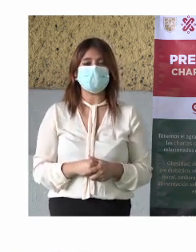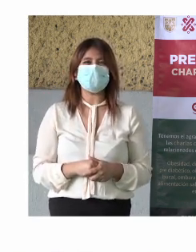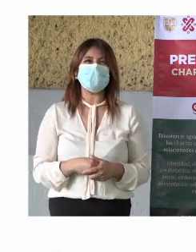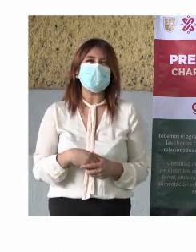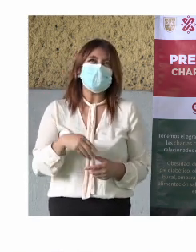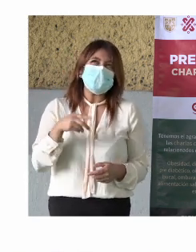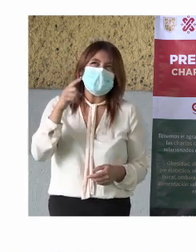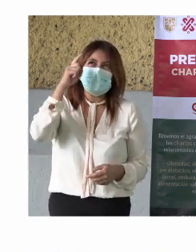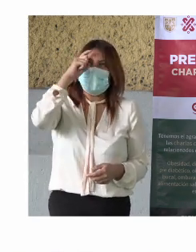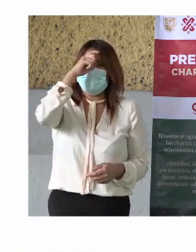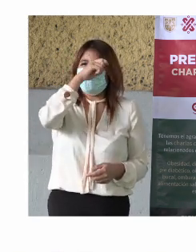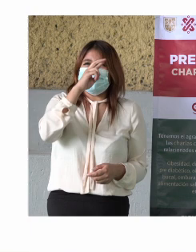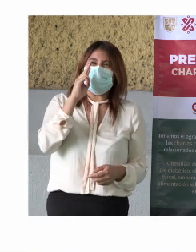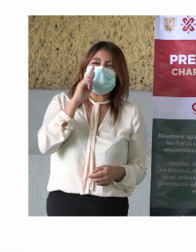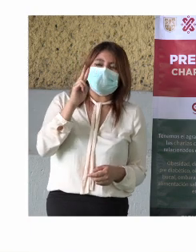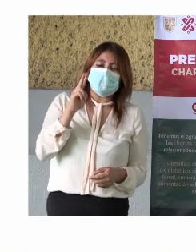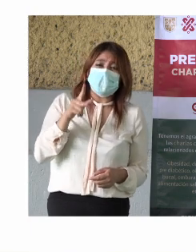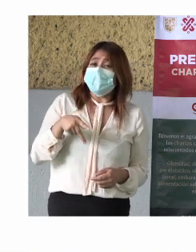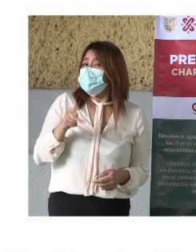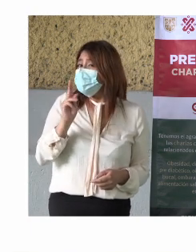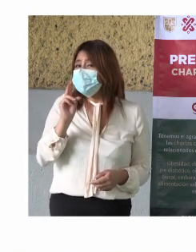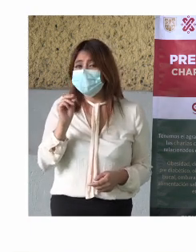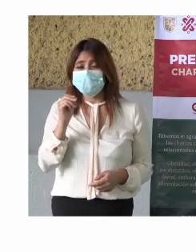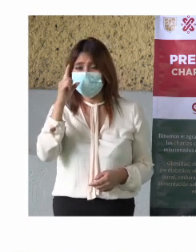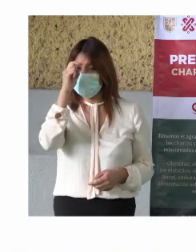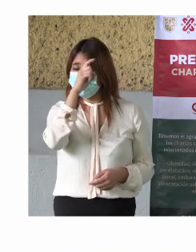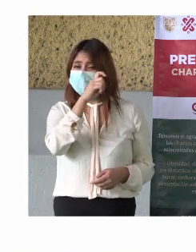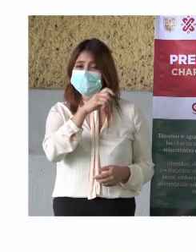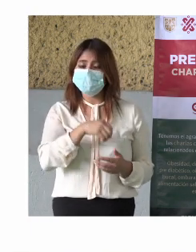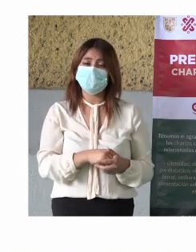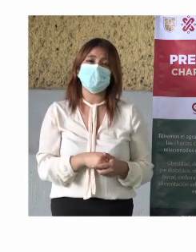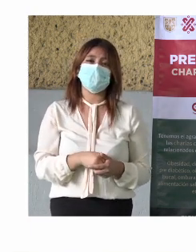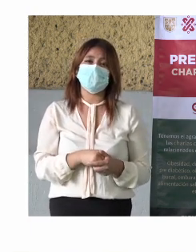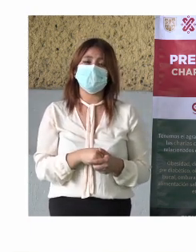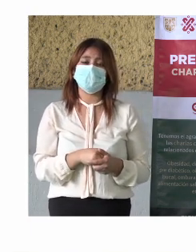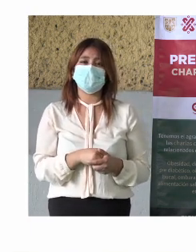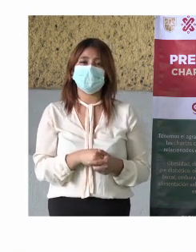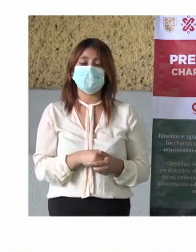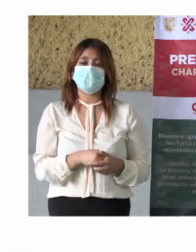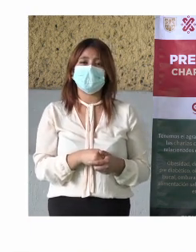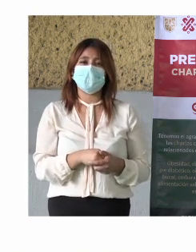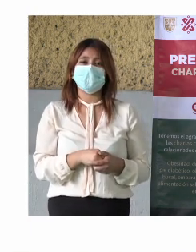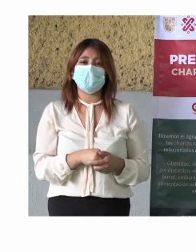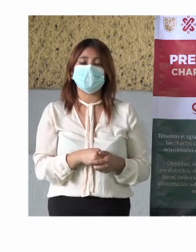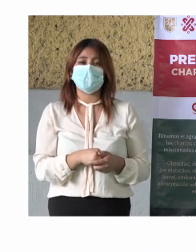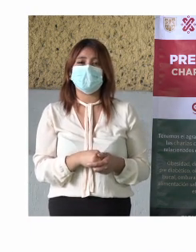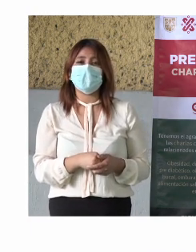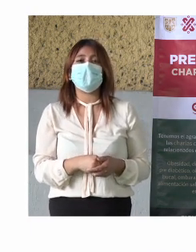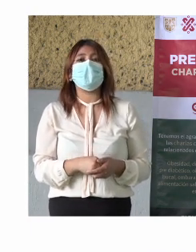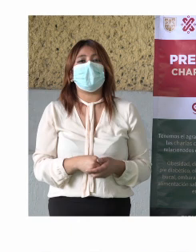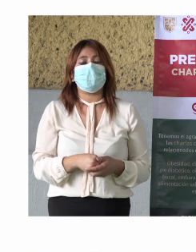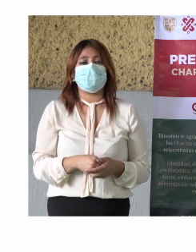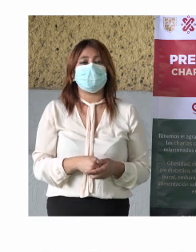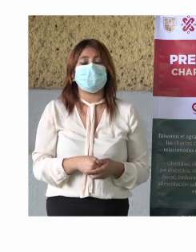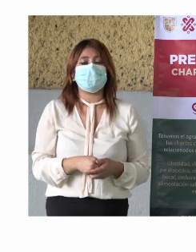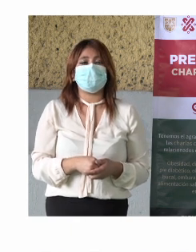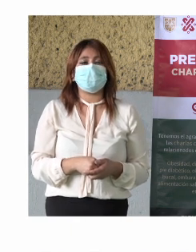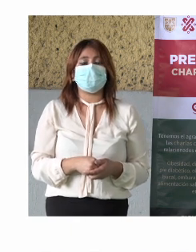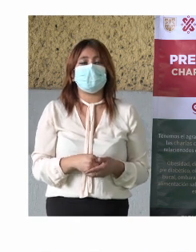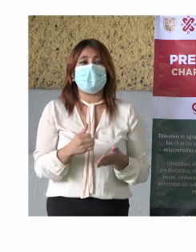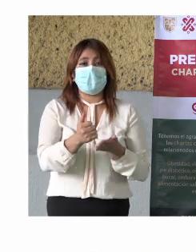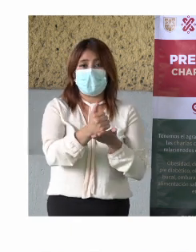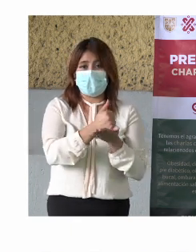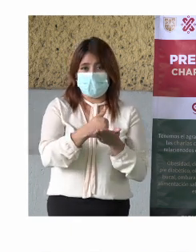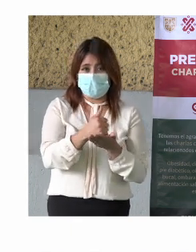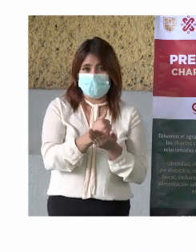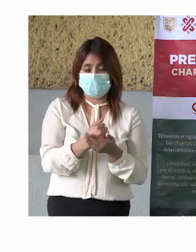complicado, pero en realidad no lo es. Tenemos en el centro nuestro círculo azul, que sería la glucosa, y justamente lo que vamos a buscar